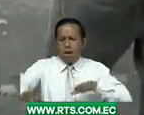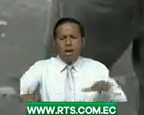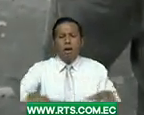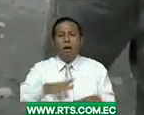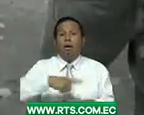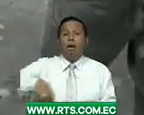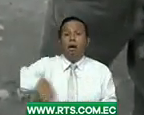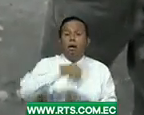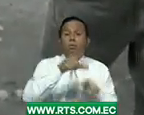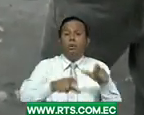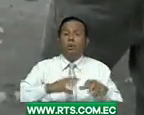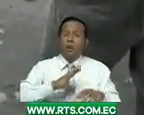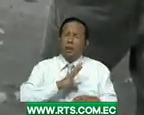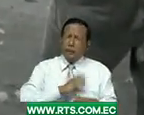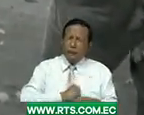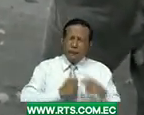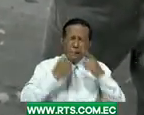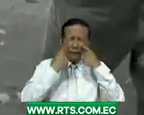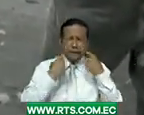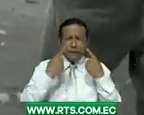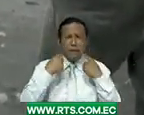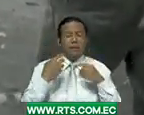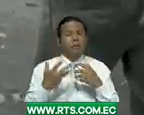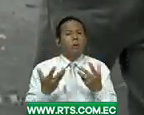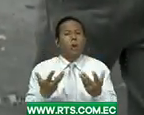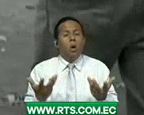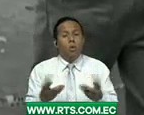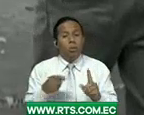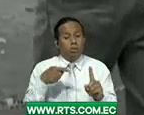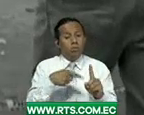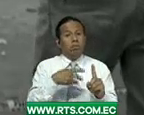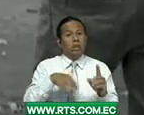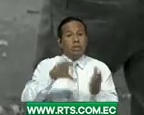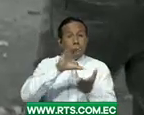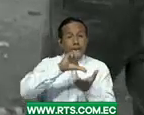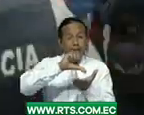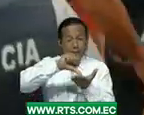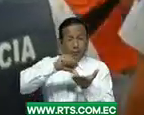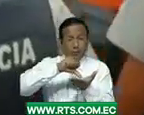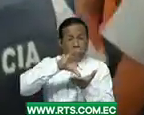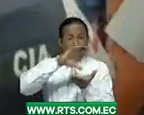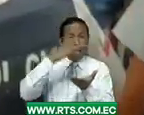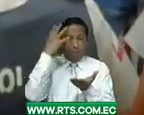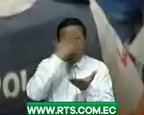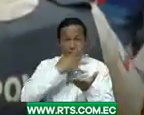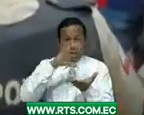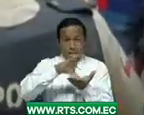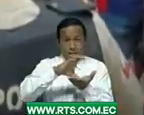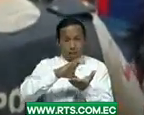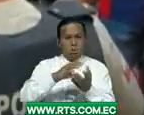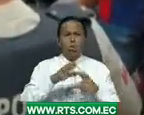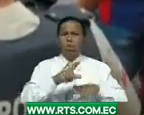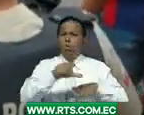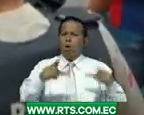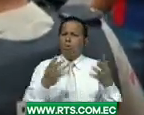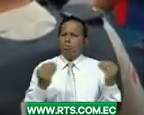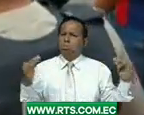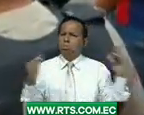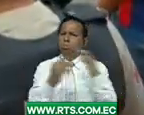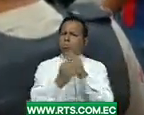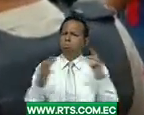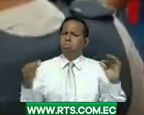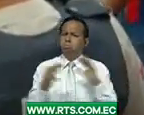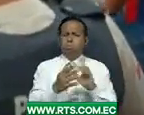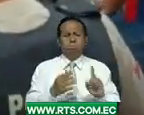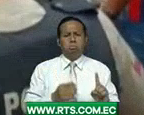angustia. A la víctima, los sicarios la sorprendieron en una de las calles del centro de Esmeraldas, un sector muy concurrido, pero a los